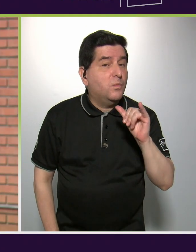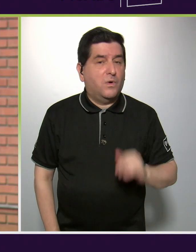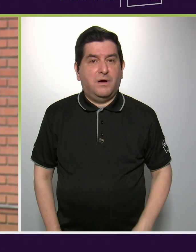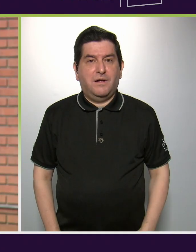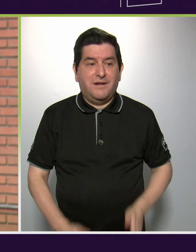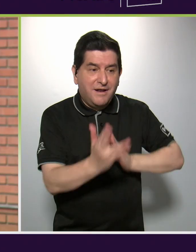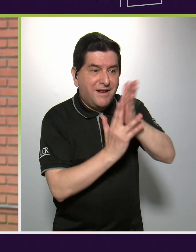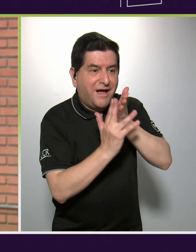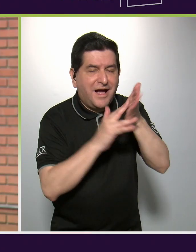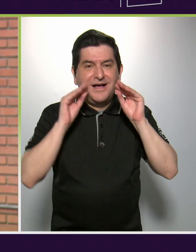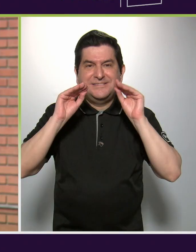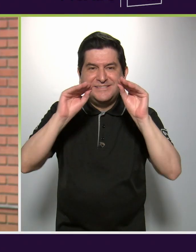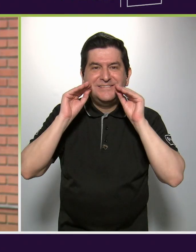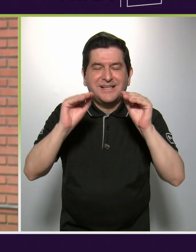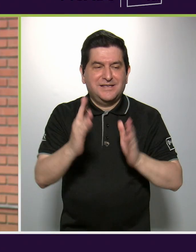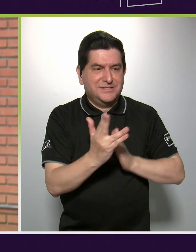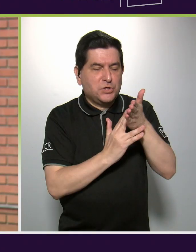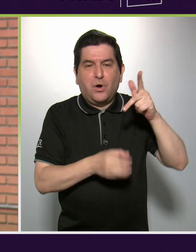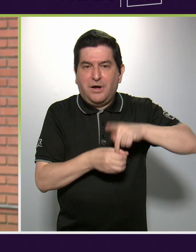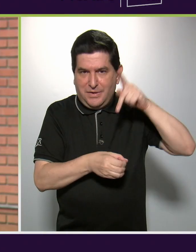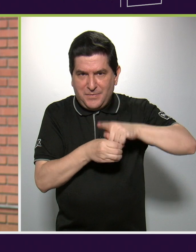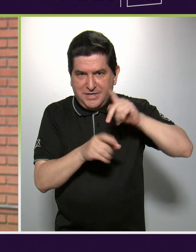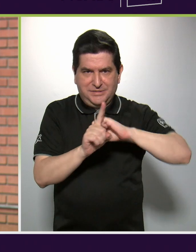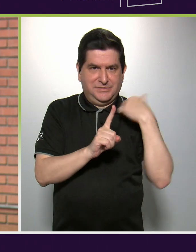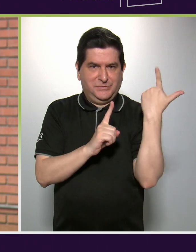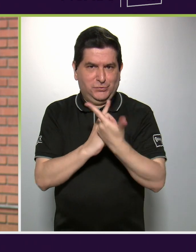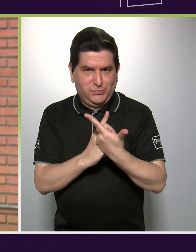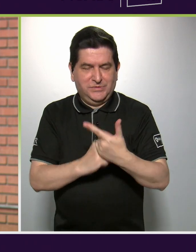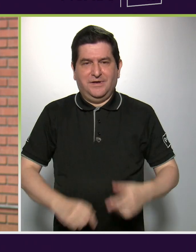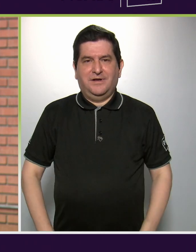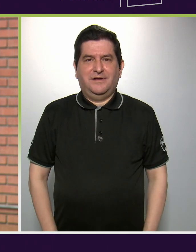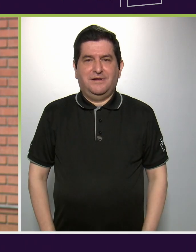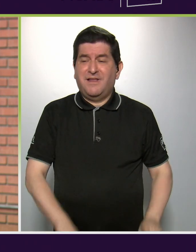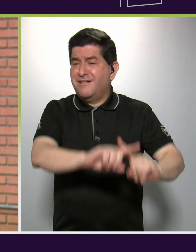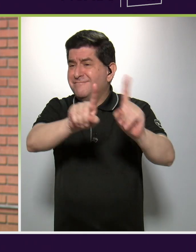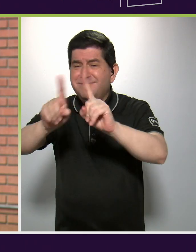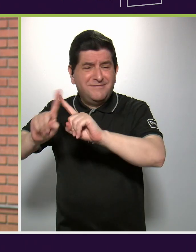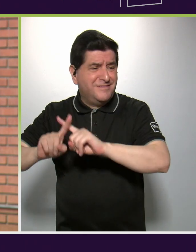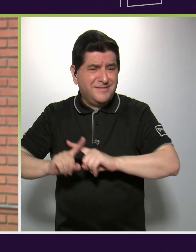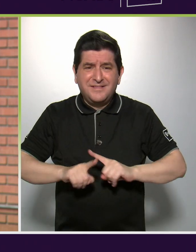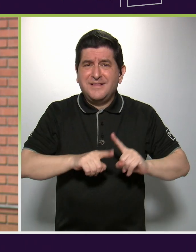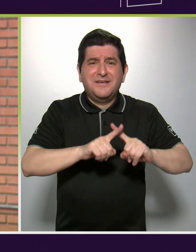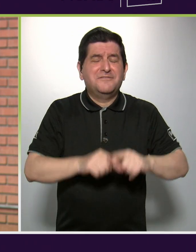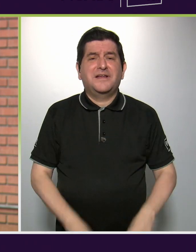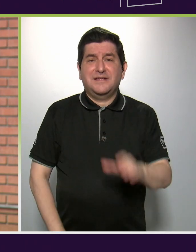también del acceso a la educación, del acceso a la participación social en